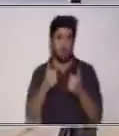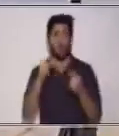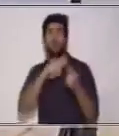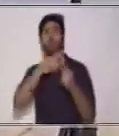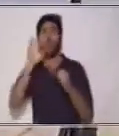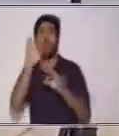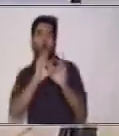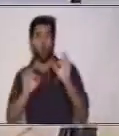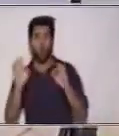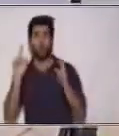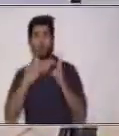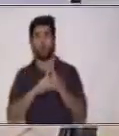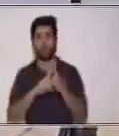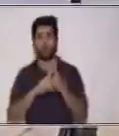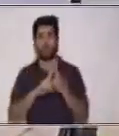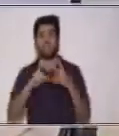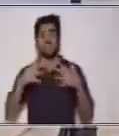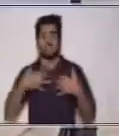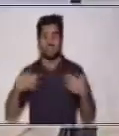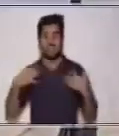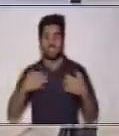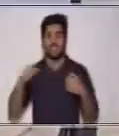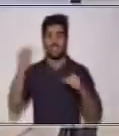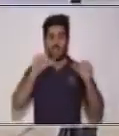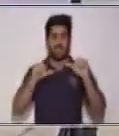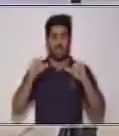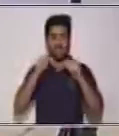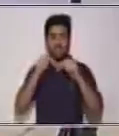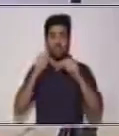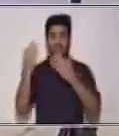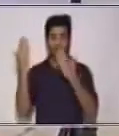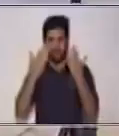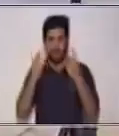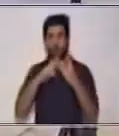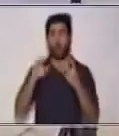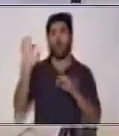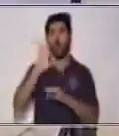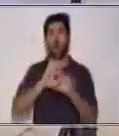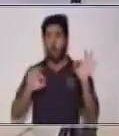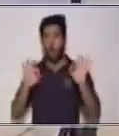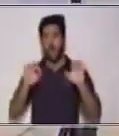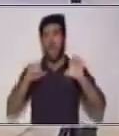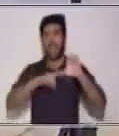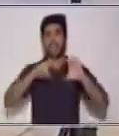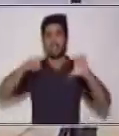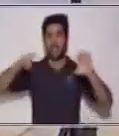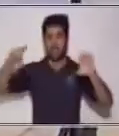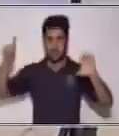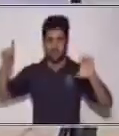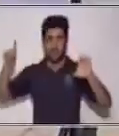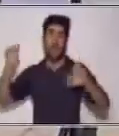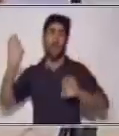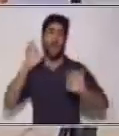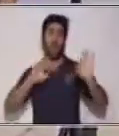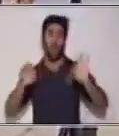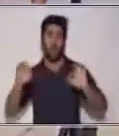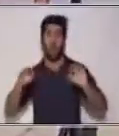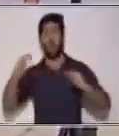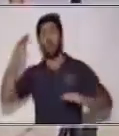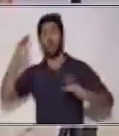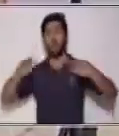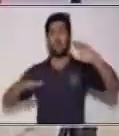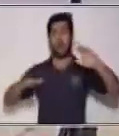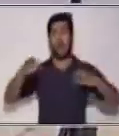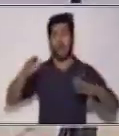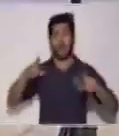ser un informe científico, estadístico, podría también ser un informe de balance. Muy